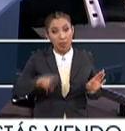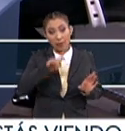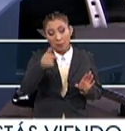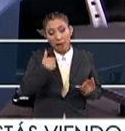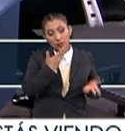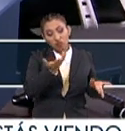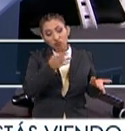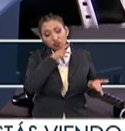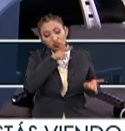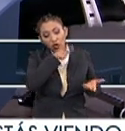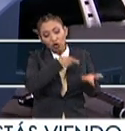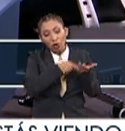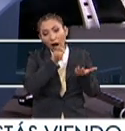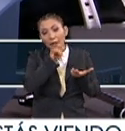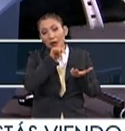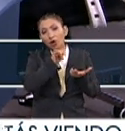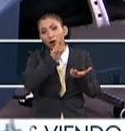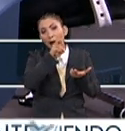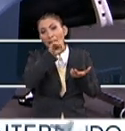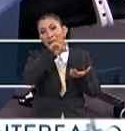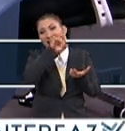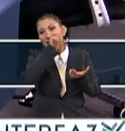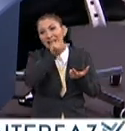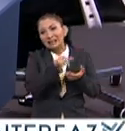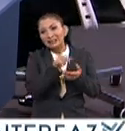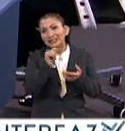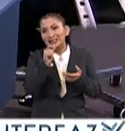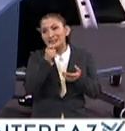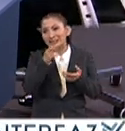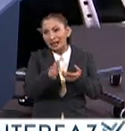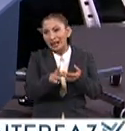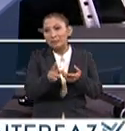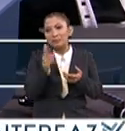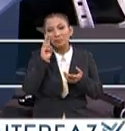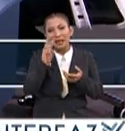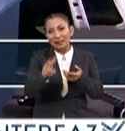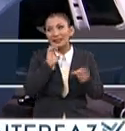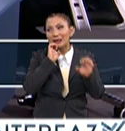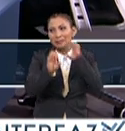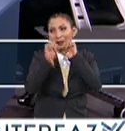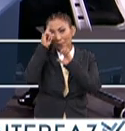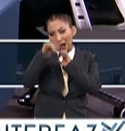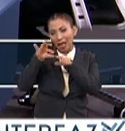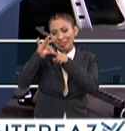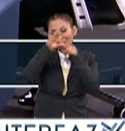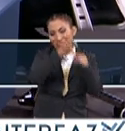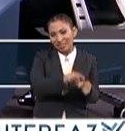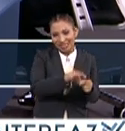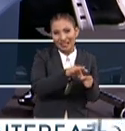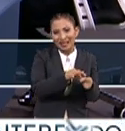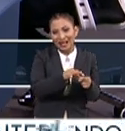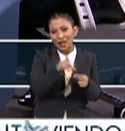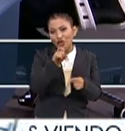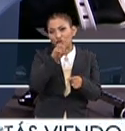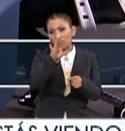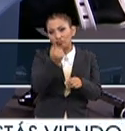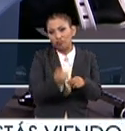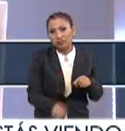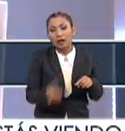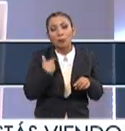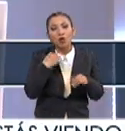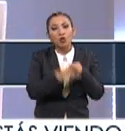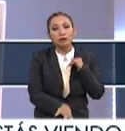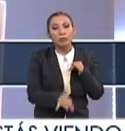podamos tener pronto al doctor Armando Ramírez, a ver si hablamos con Esther, quien se encuentra aquí viendo esta entrevista, para que también nos mande este doctor muy talentoso.